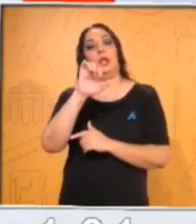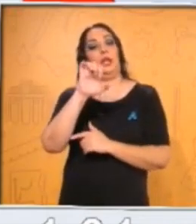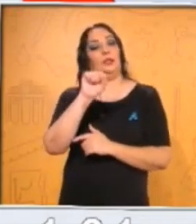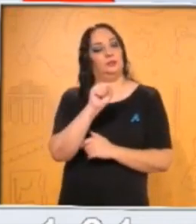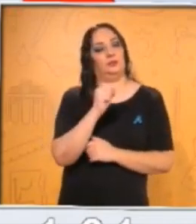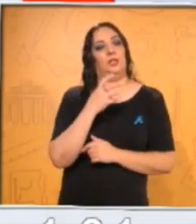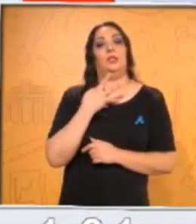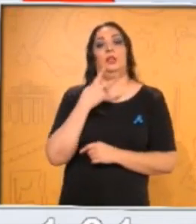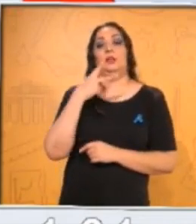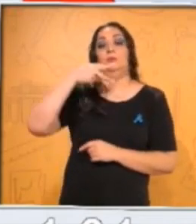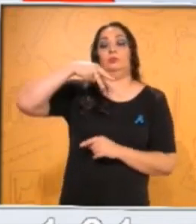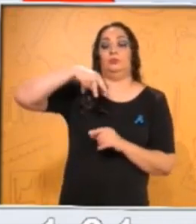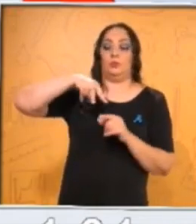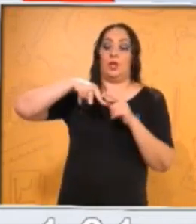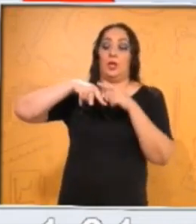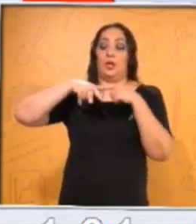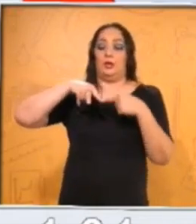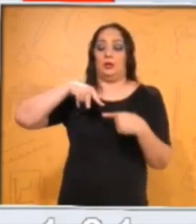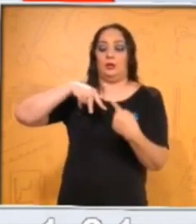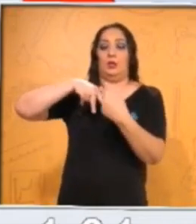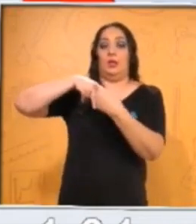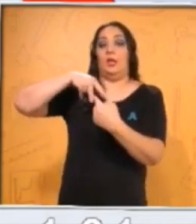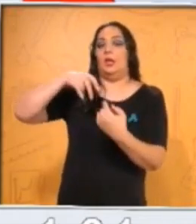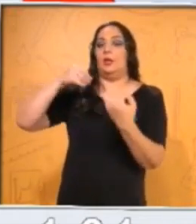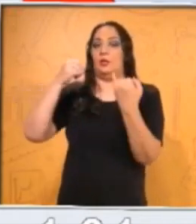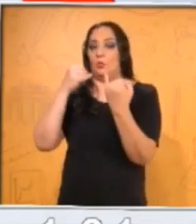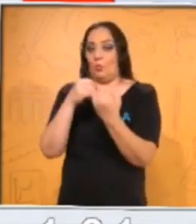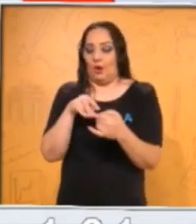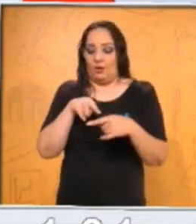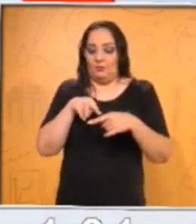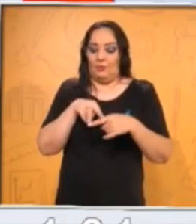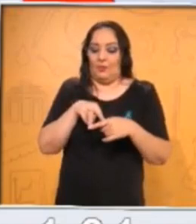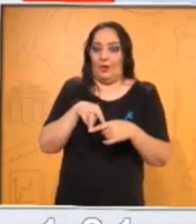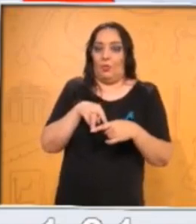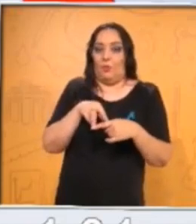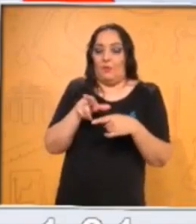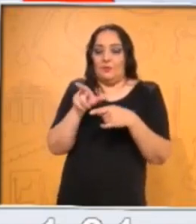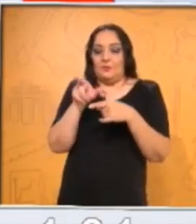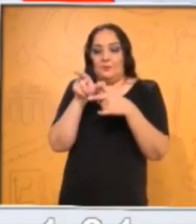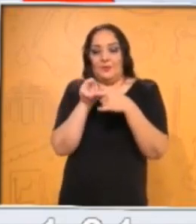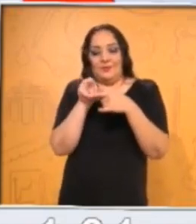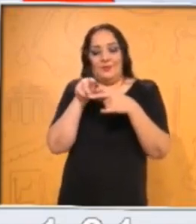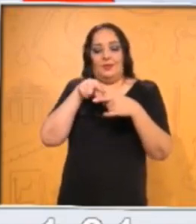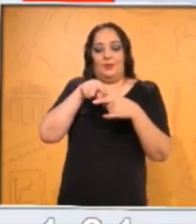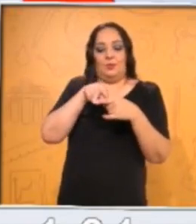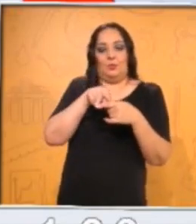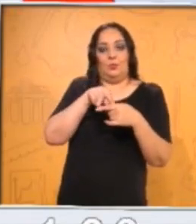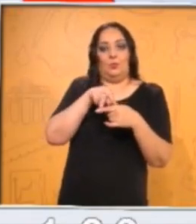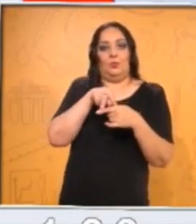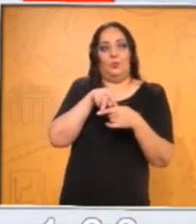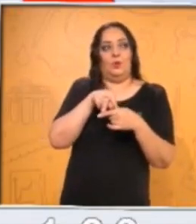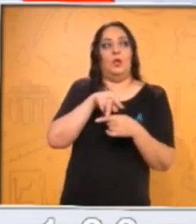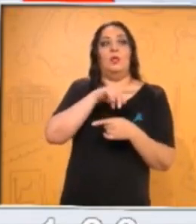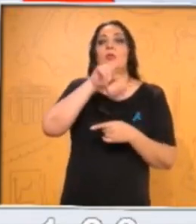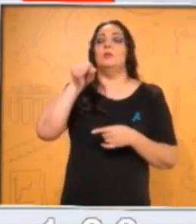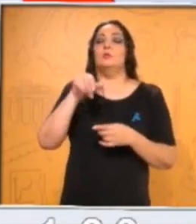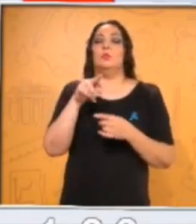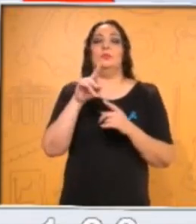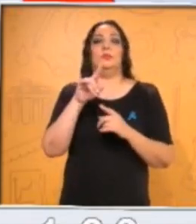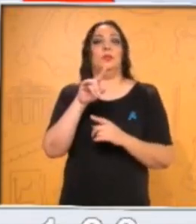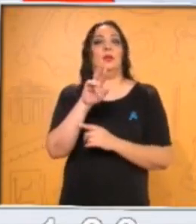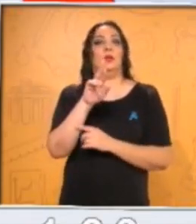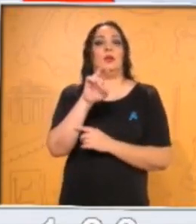lados iguales. Ahí podemos ver, son los dos que están en la parte de arriba. La que sigue es el triángulo